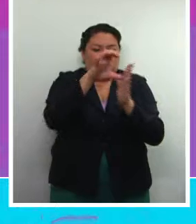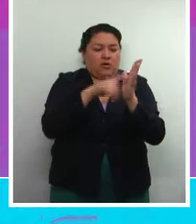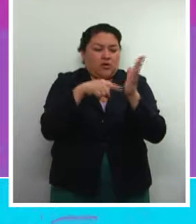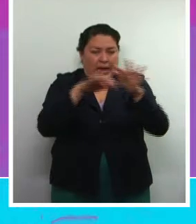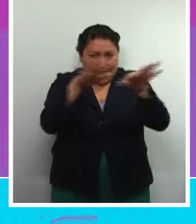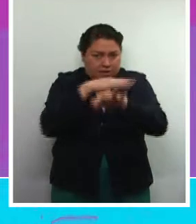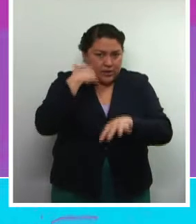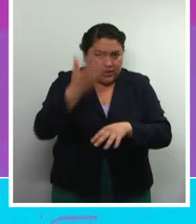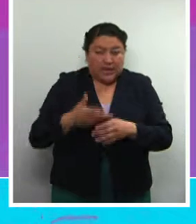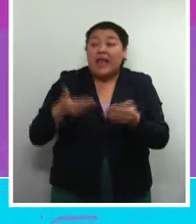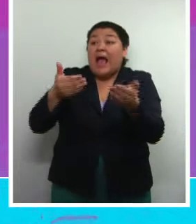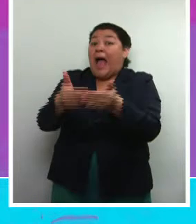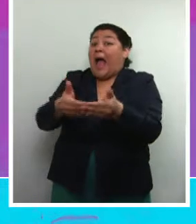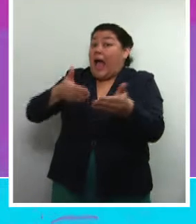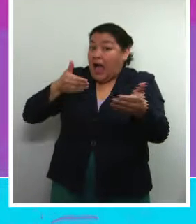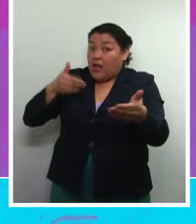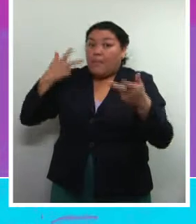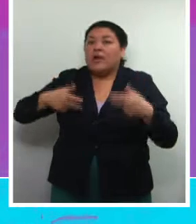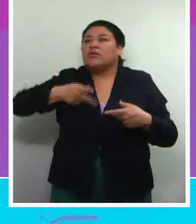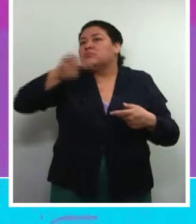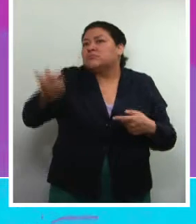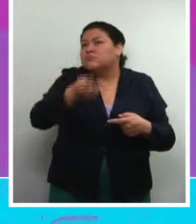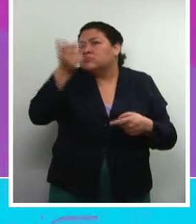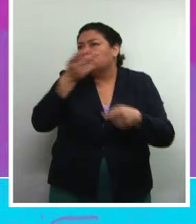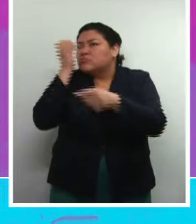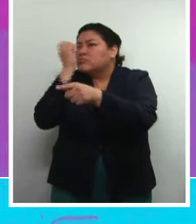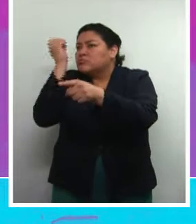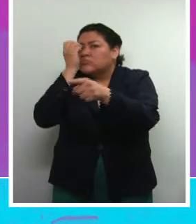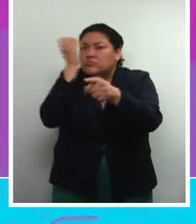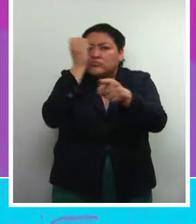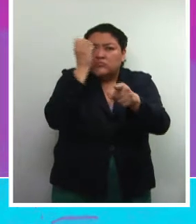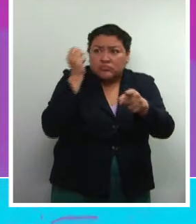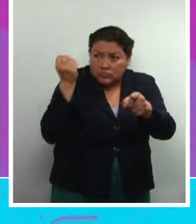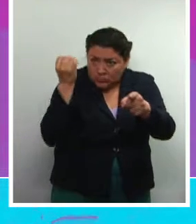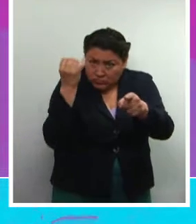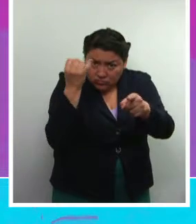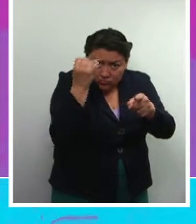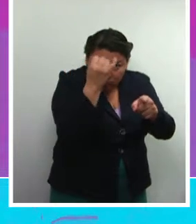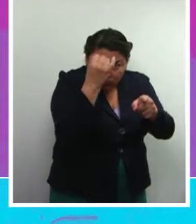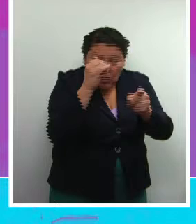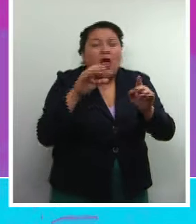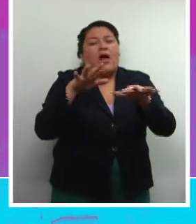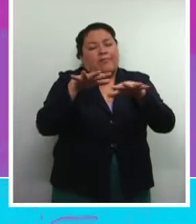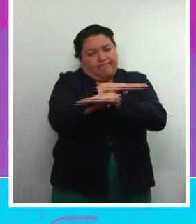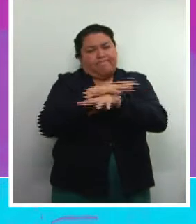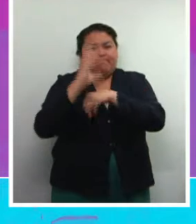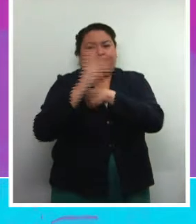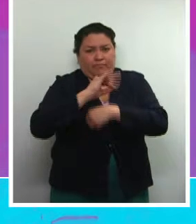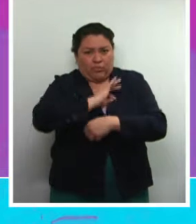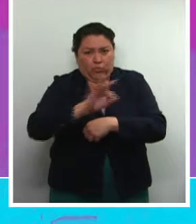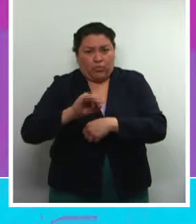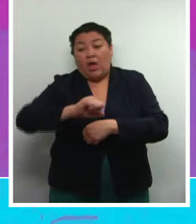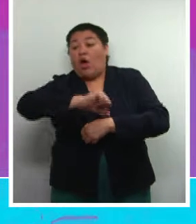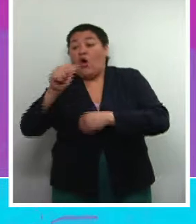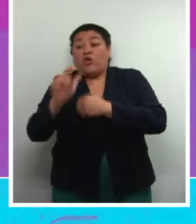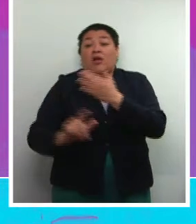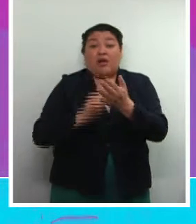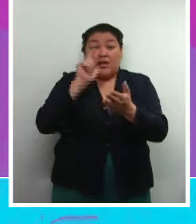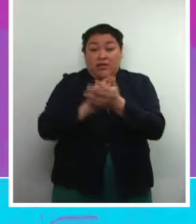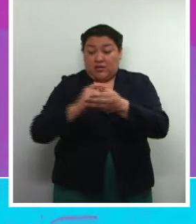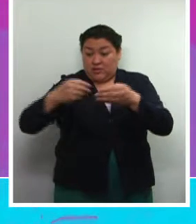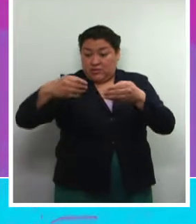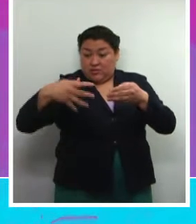Se estipula que en materia de derechos y libertades, la Constitución y las leyes que emanen de ella no